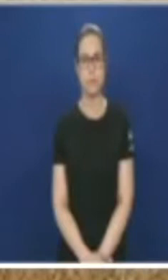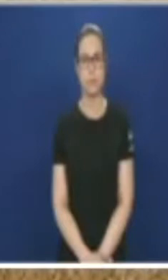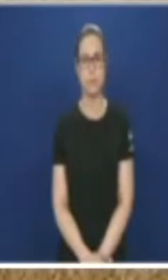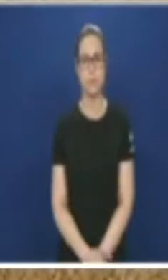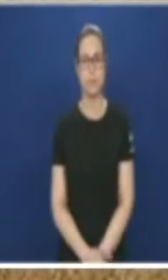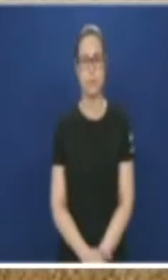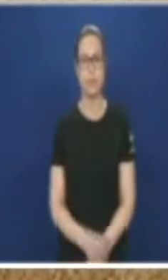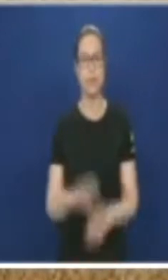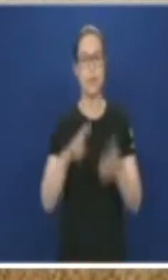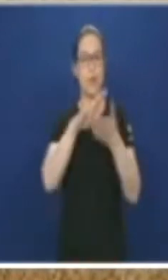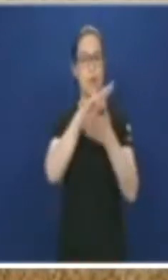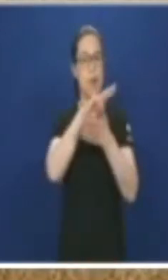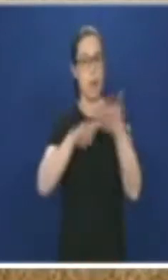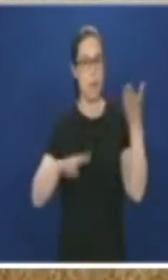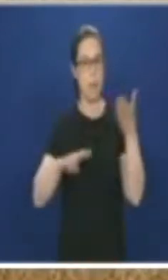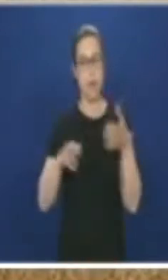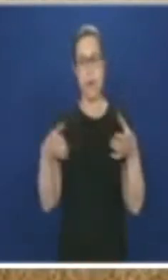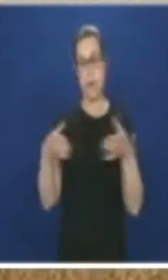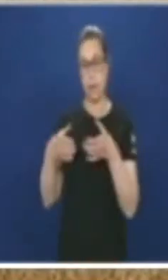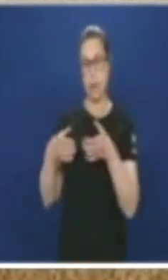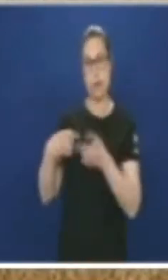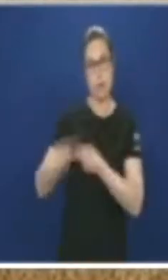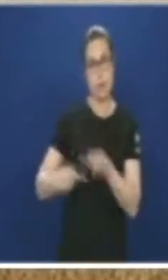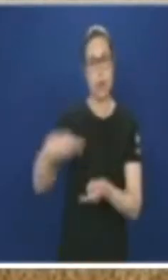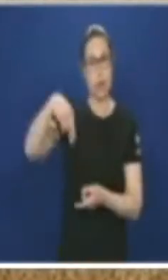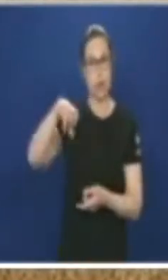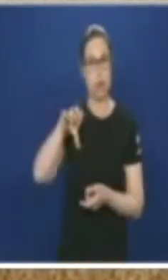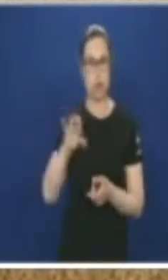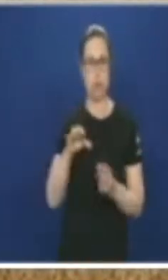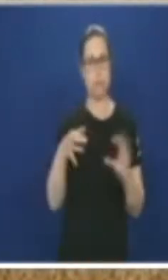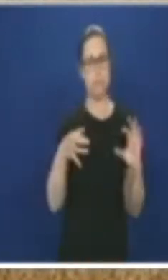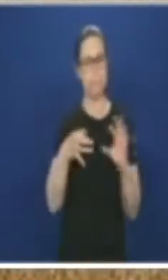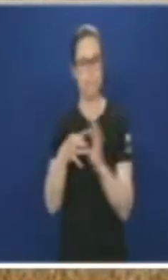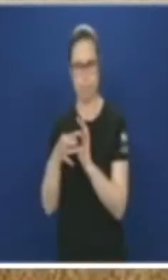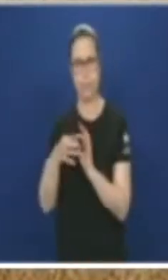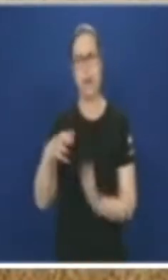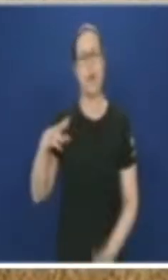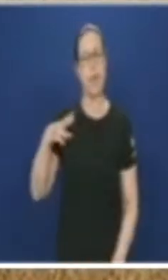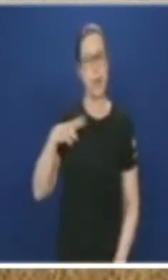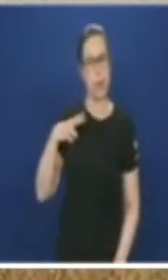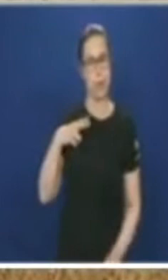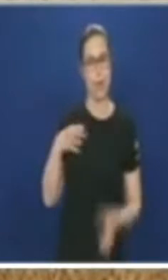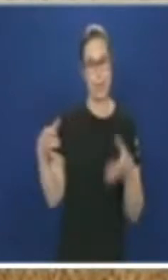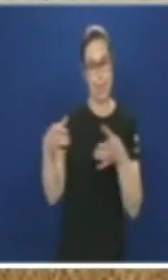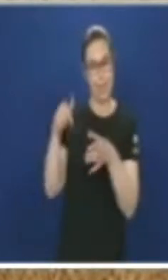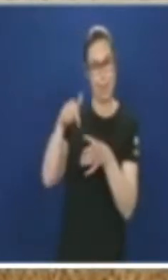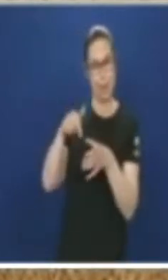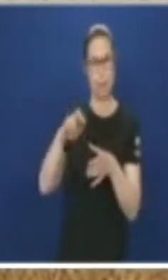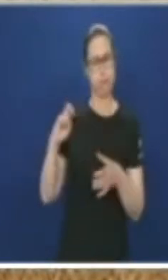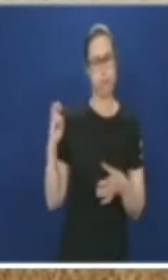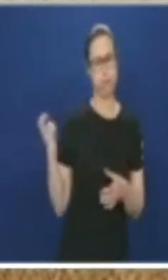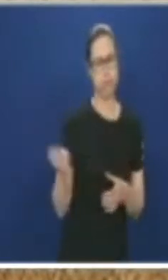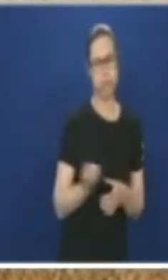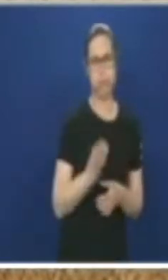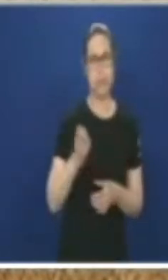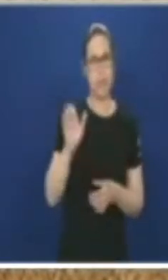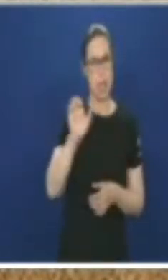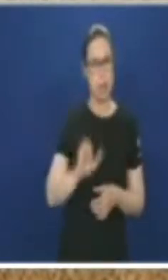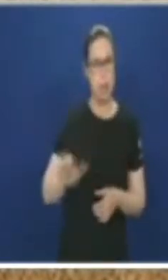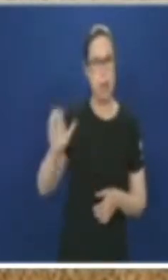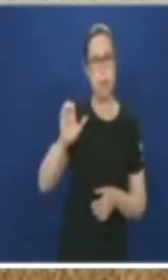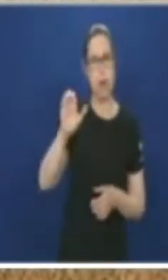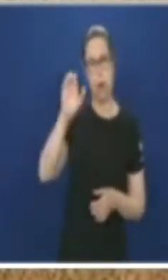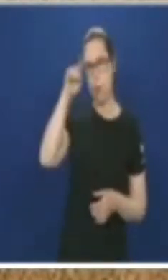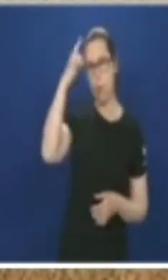Galicia está en débeda coa xeración nos, con ese conxunto de persoas cosmopolitas, europeístas, cultas